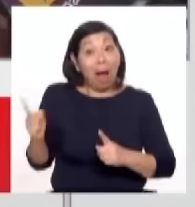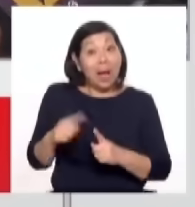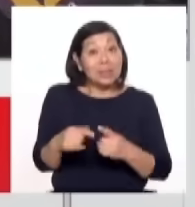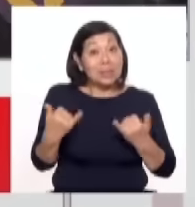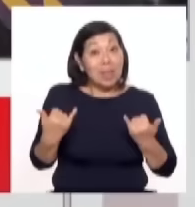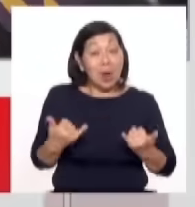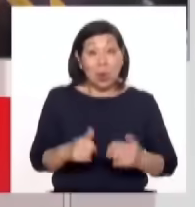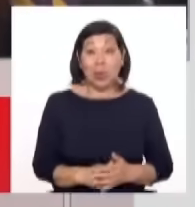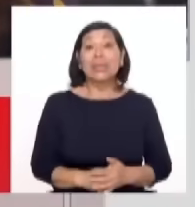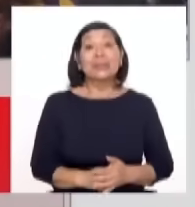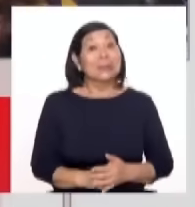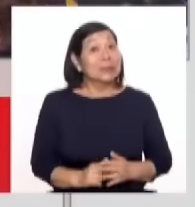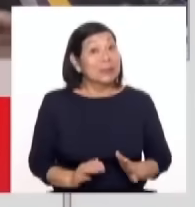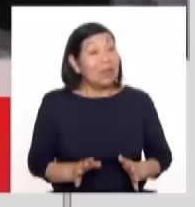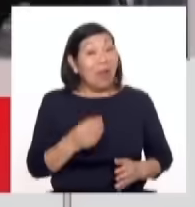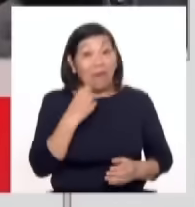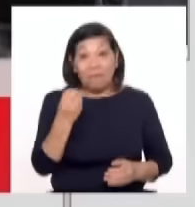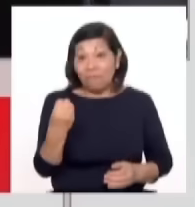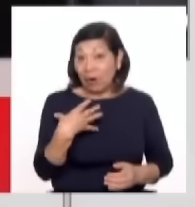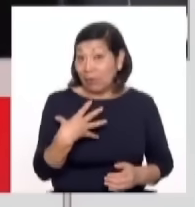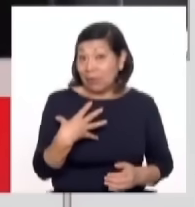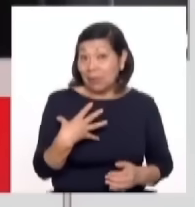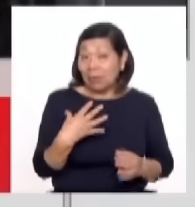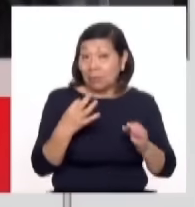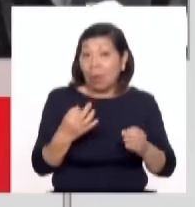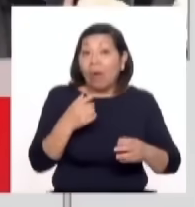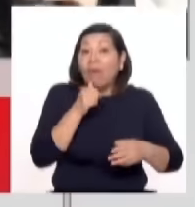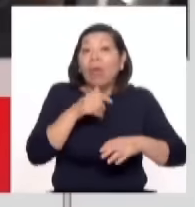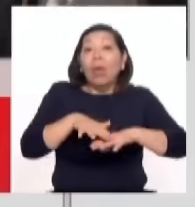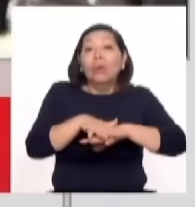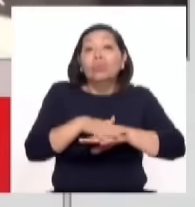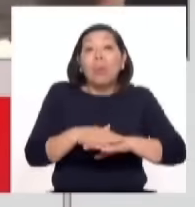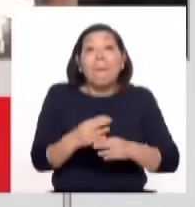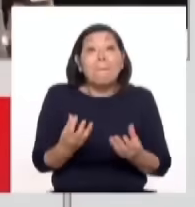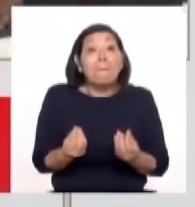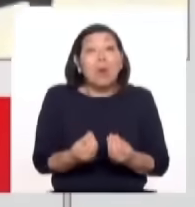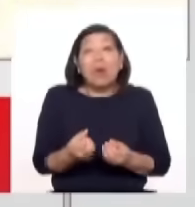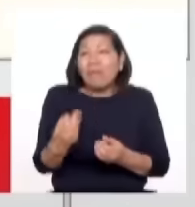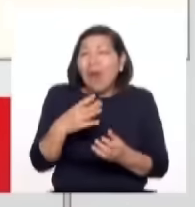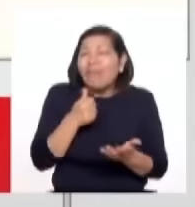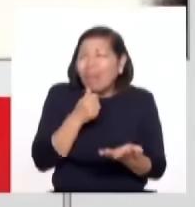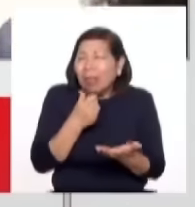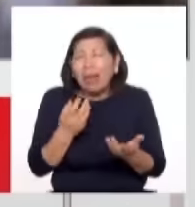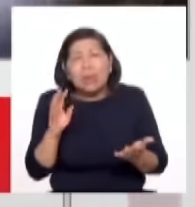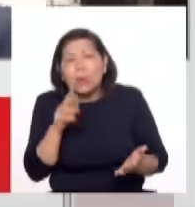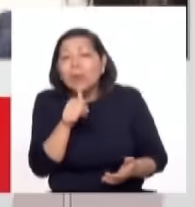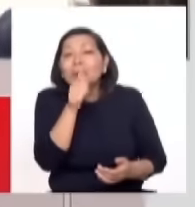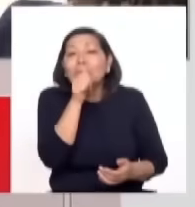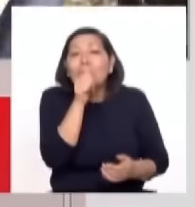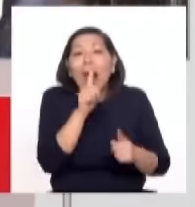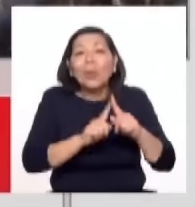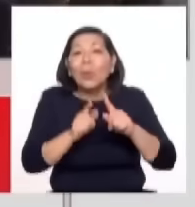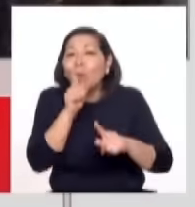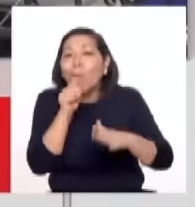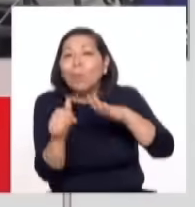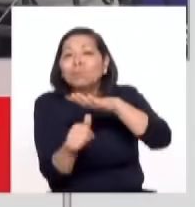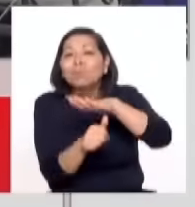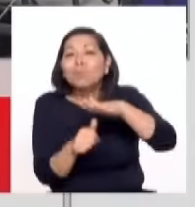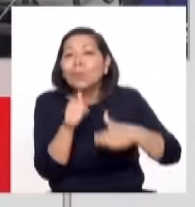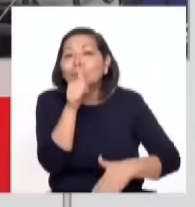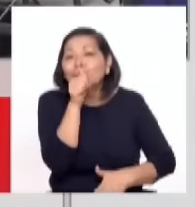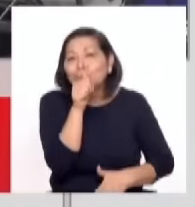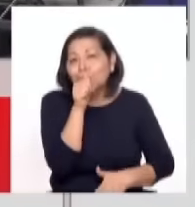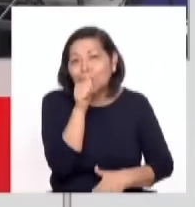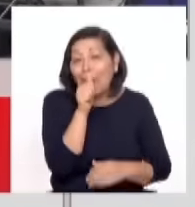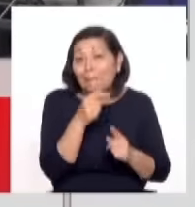Como señalamos, la información todavía está en desarrollo, hay poca información y mucha reserva del caso. En estos momentos